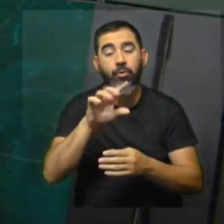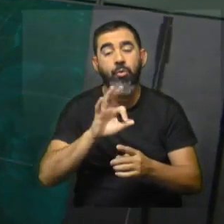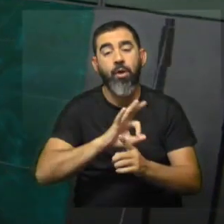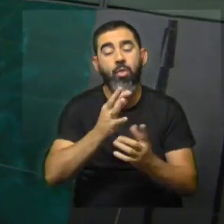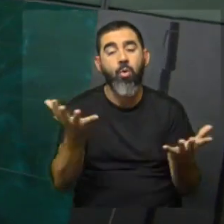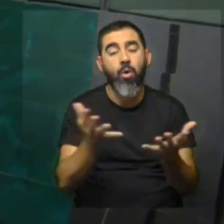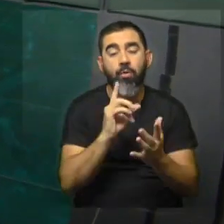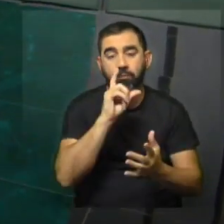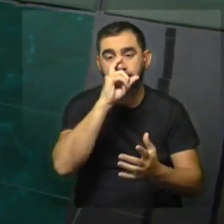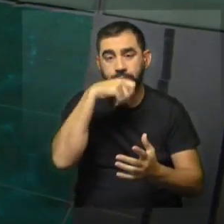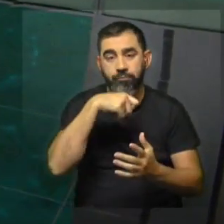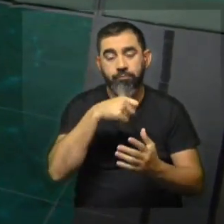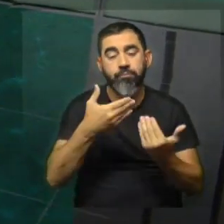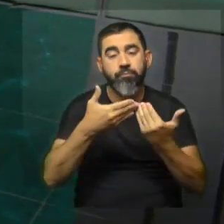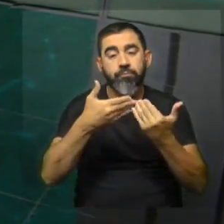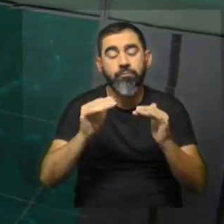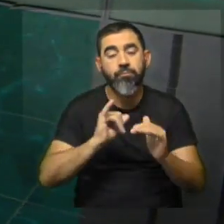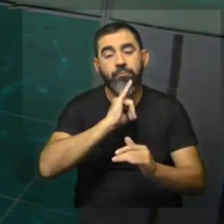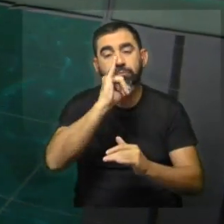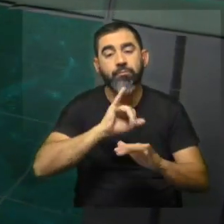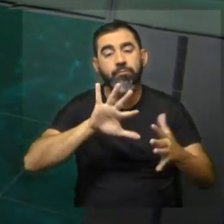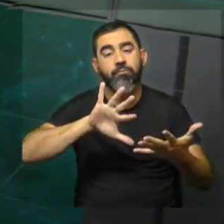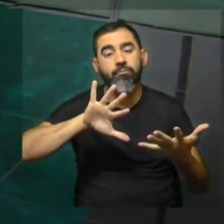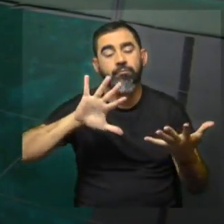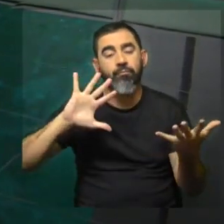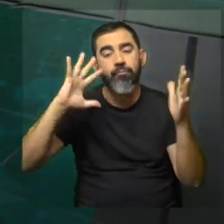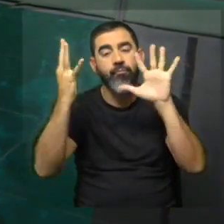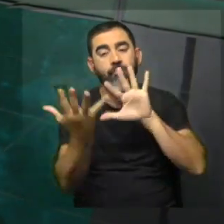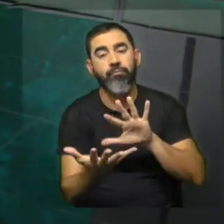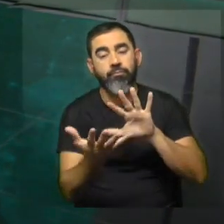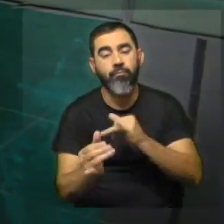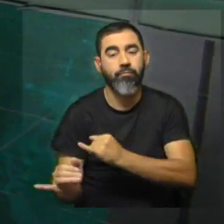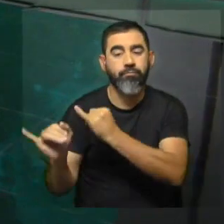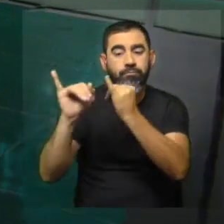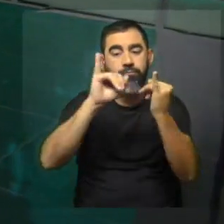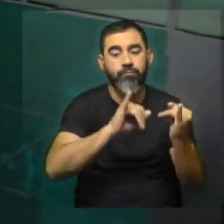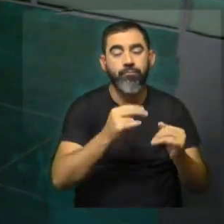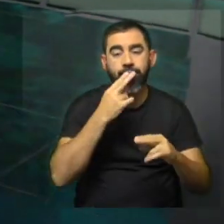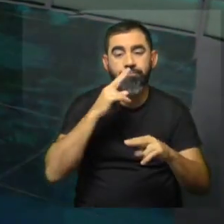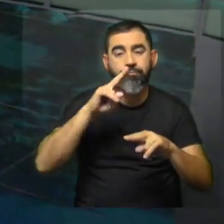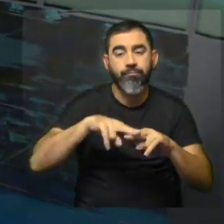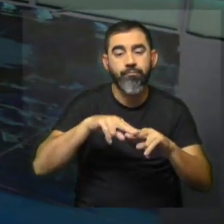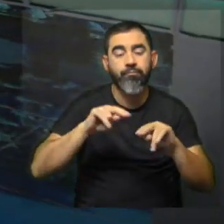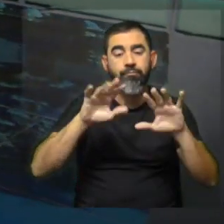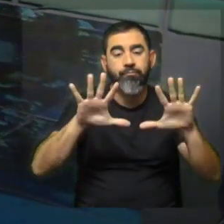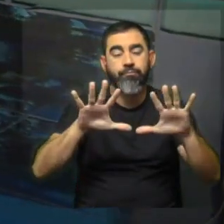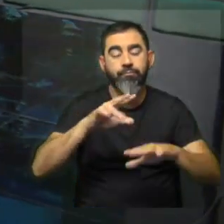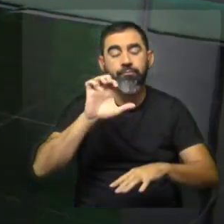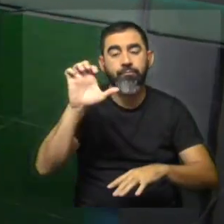temperatura a esta hora en Montevideo. Y ya arrancamos contándoles qué dice el Instituto Uruguayo de Meteorología para esta jornada de martes